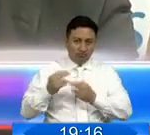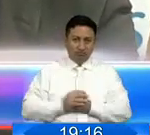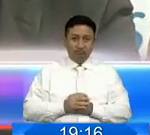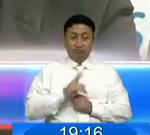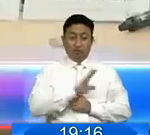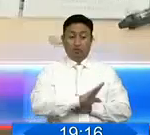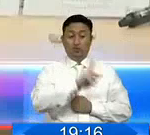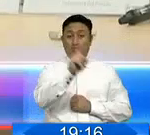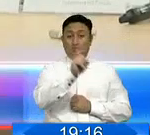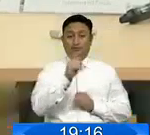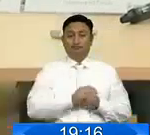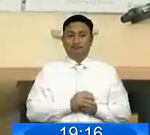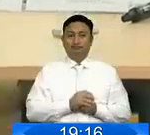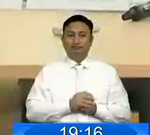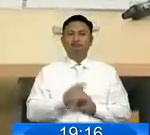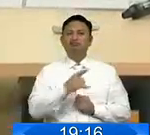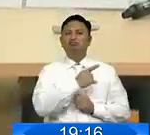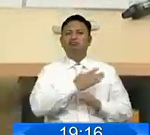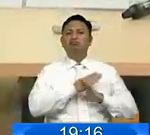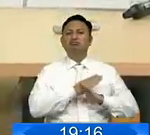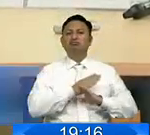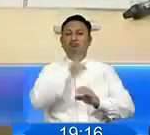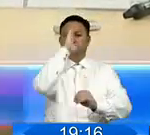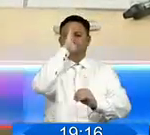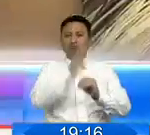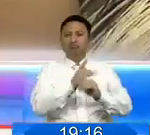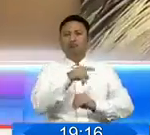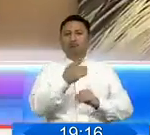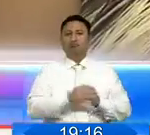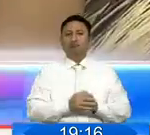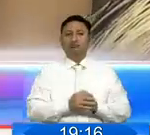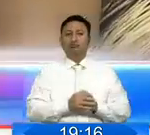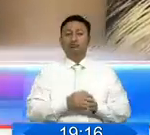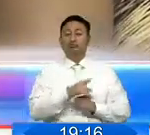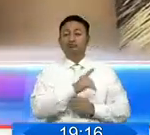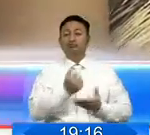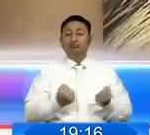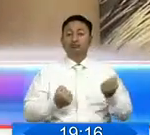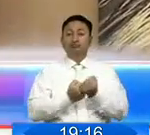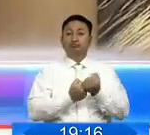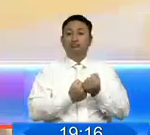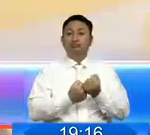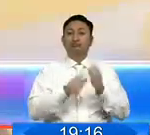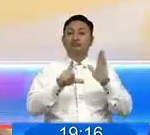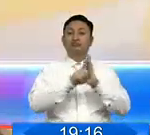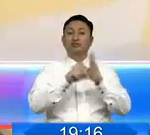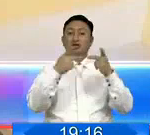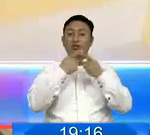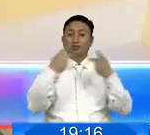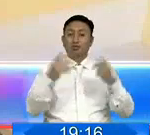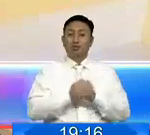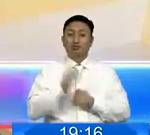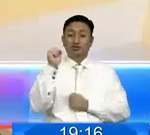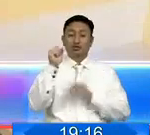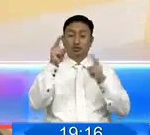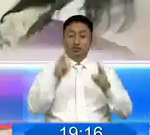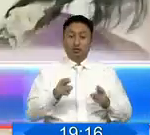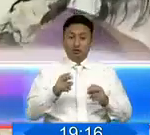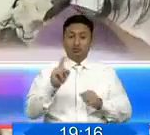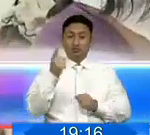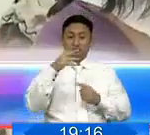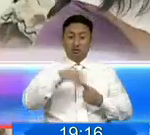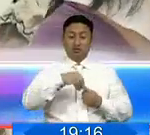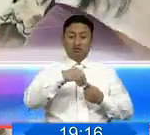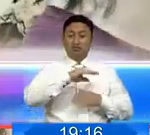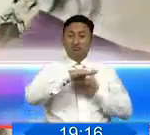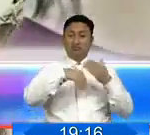estas necesidades. El objetivo de la Defensoría es contribuir para la construcción de políticas públicas que prioricen los derechos humanos de todas las